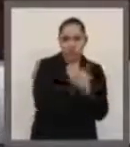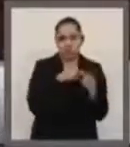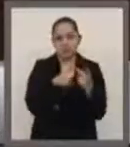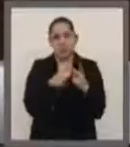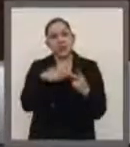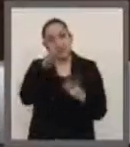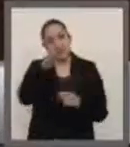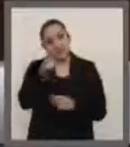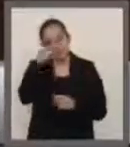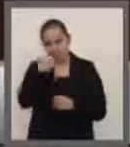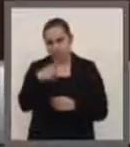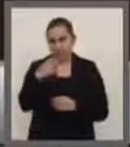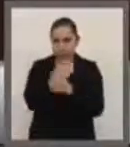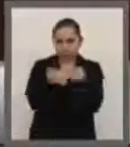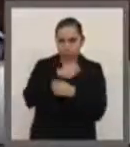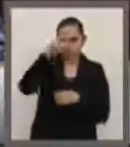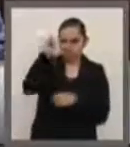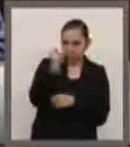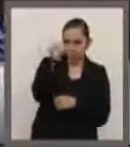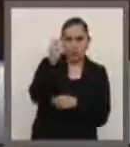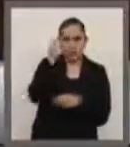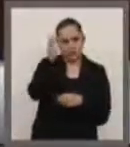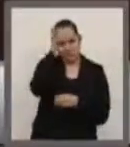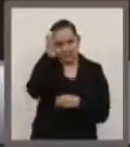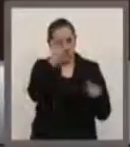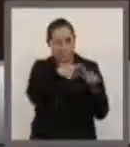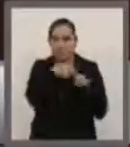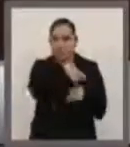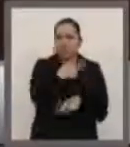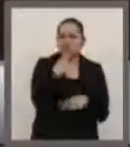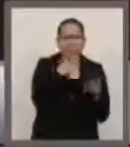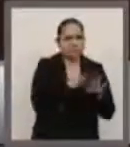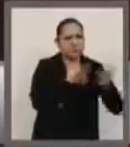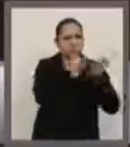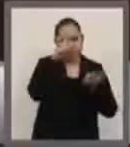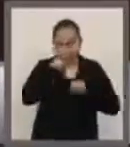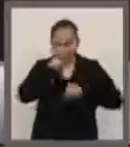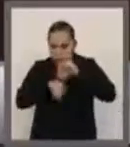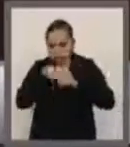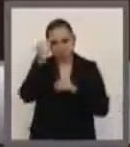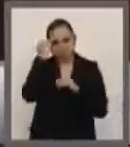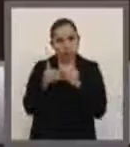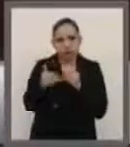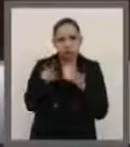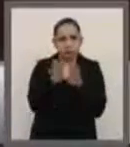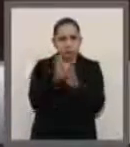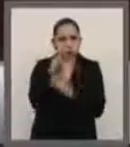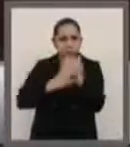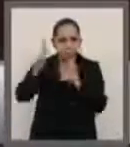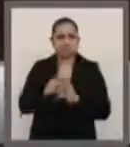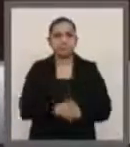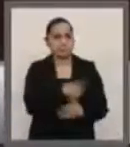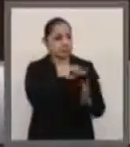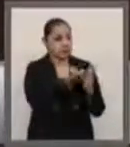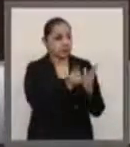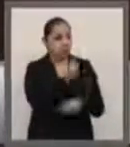sean fundamentales para las estrategias de desarrollo. En el artículo 25 de la Ley General de